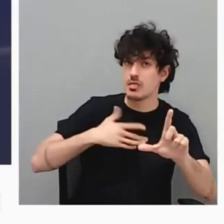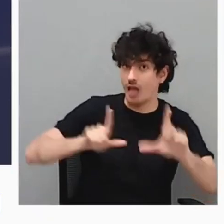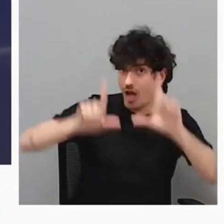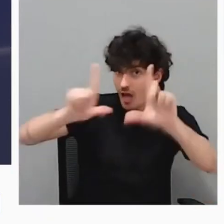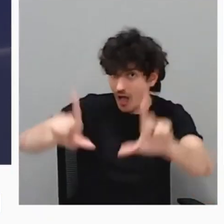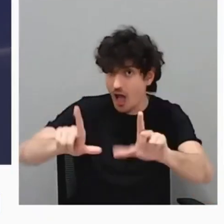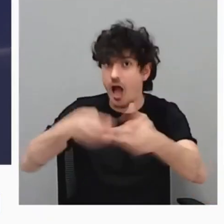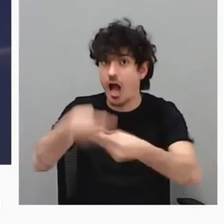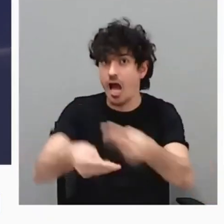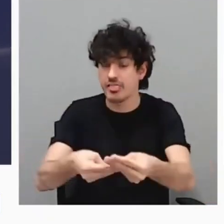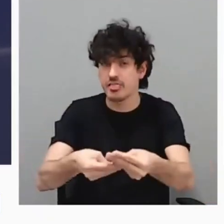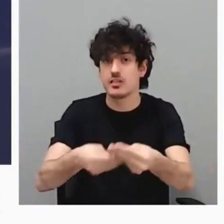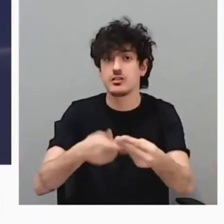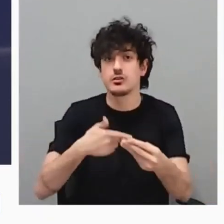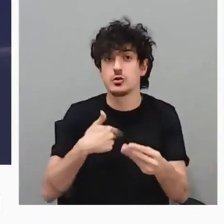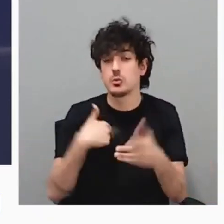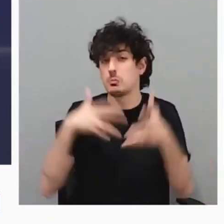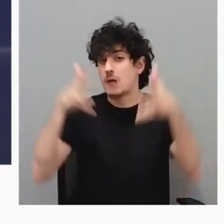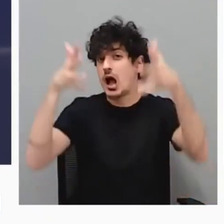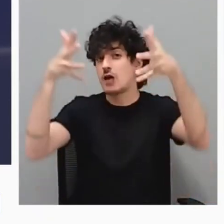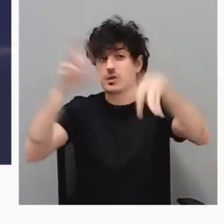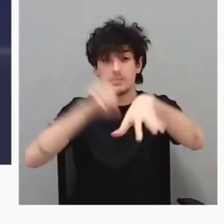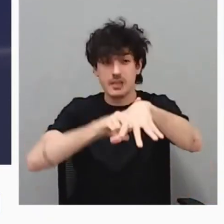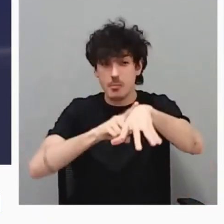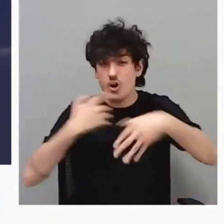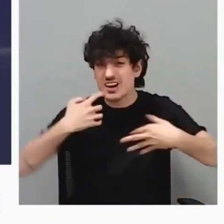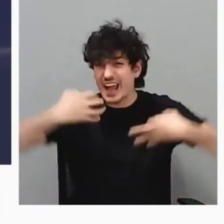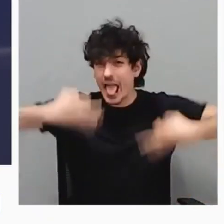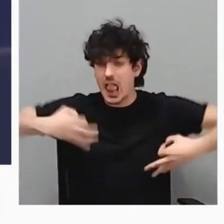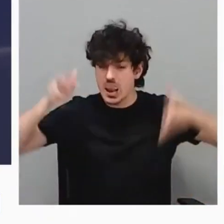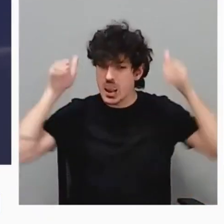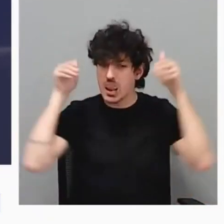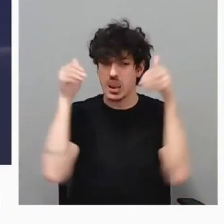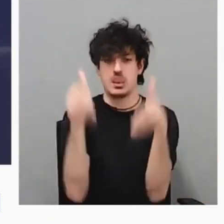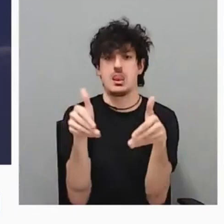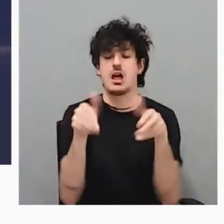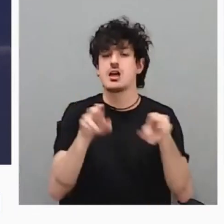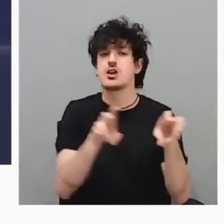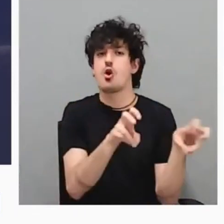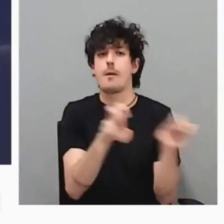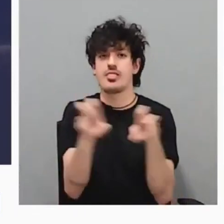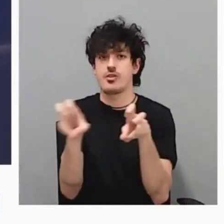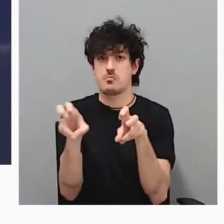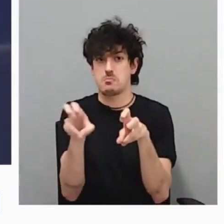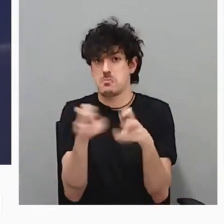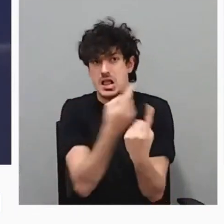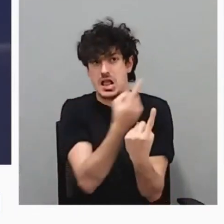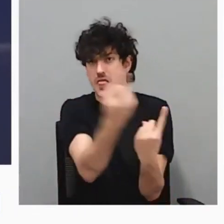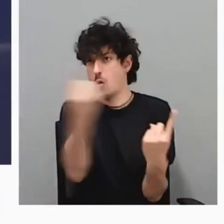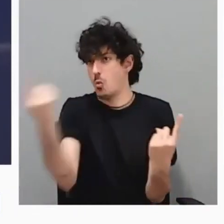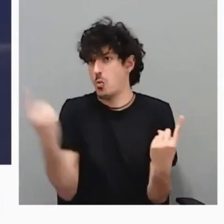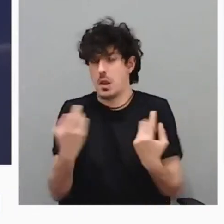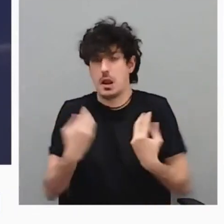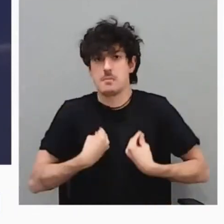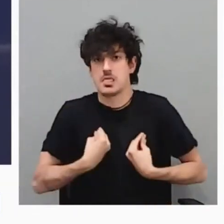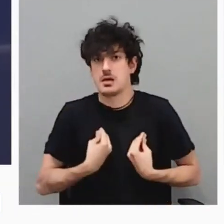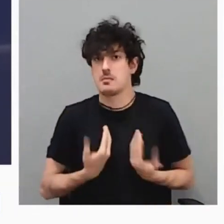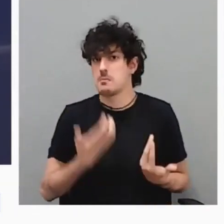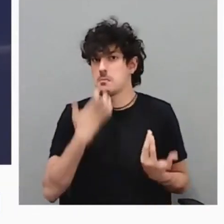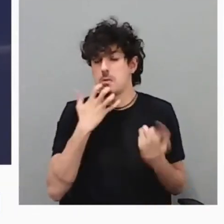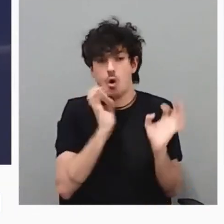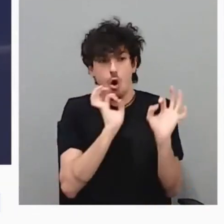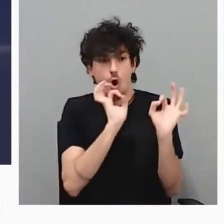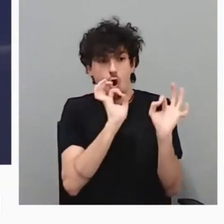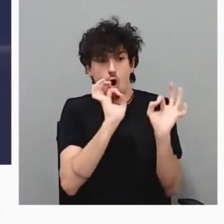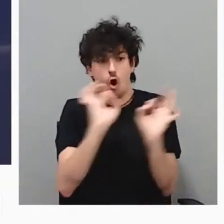la innovación de manera real en cada uno de nuestras vidas, desde cambiar el orden que tenemos en el